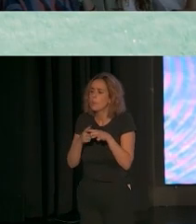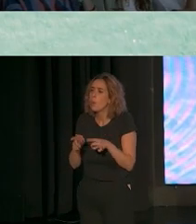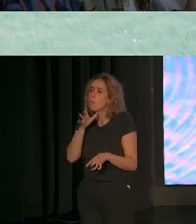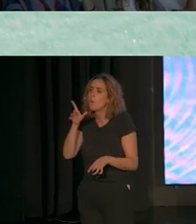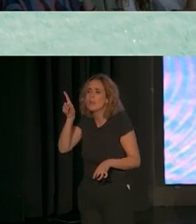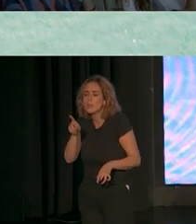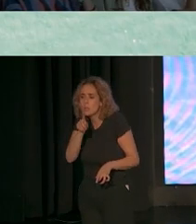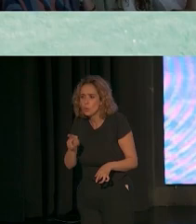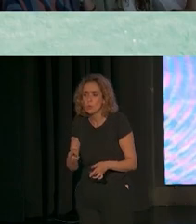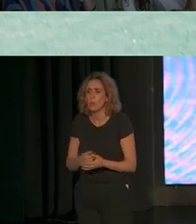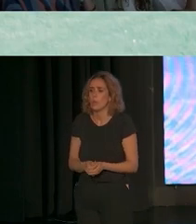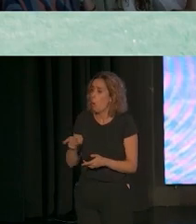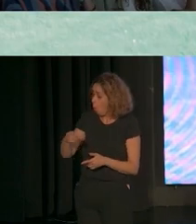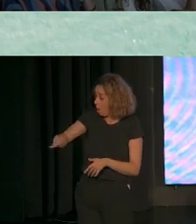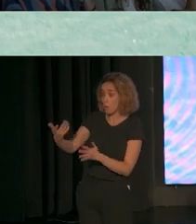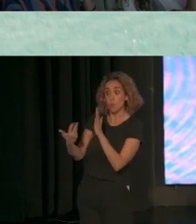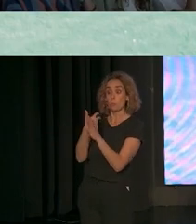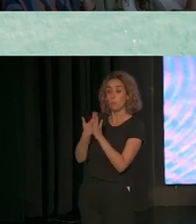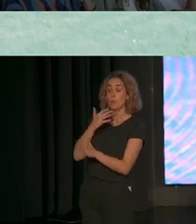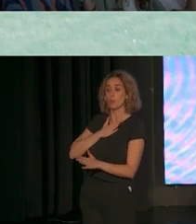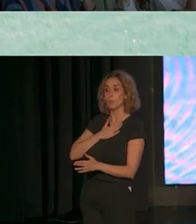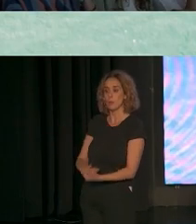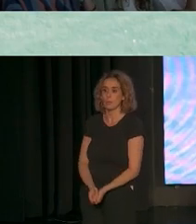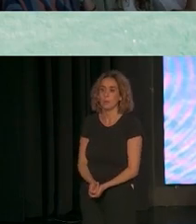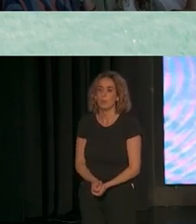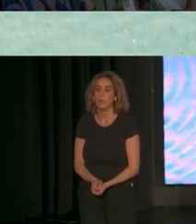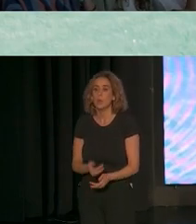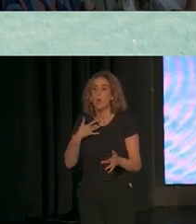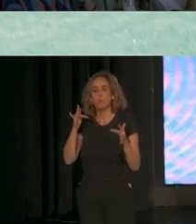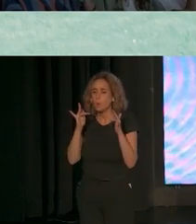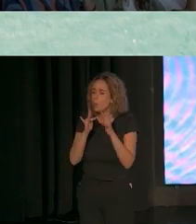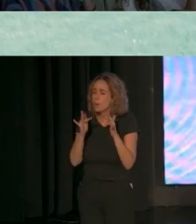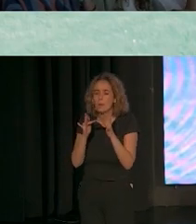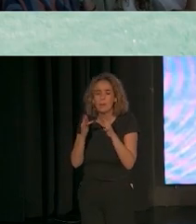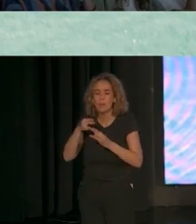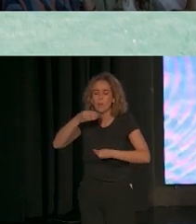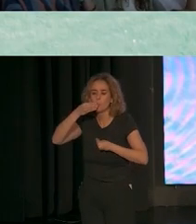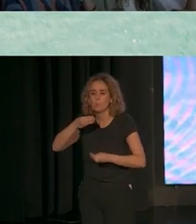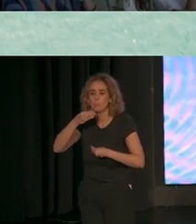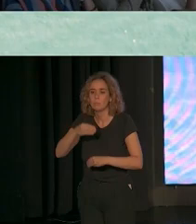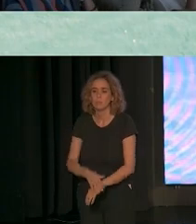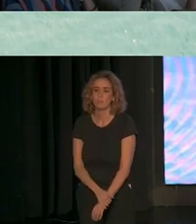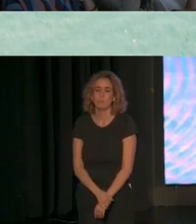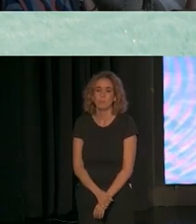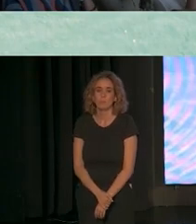qué no lo hace, o ellos me lo explican a mí. Nuestra relación es extraordinaria.